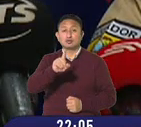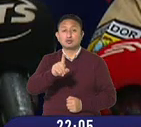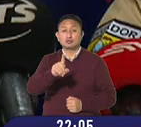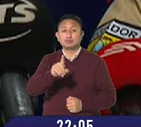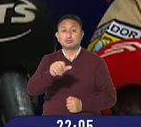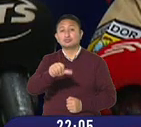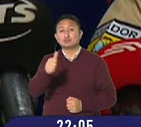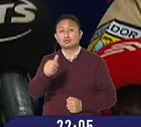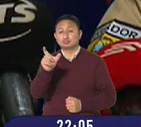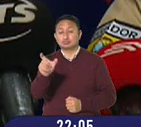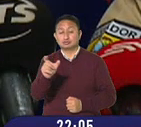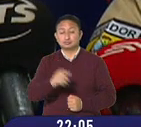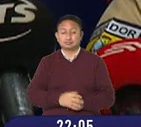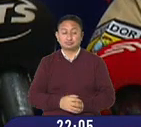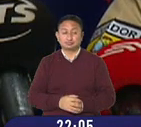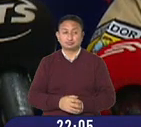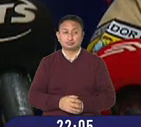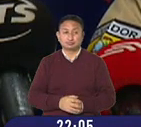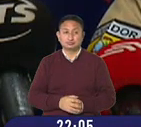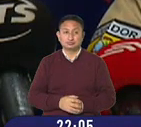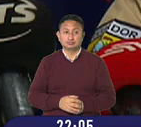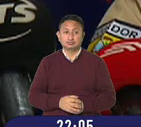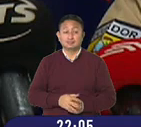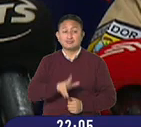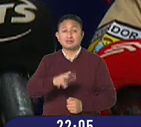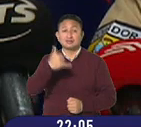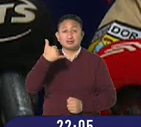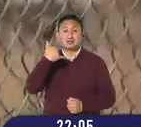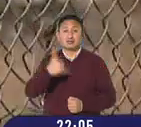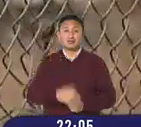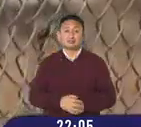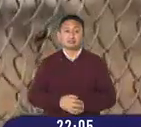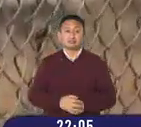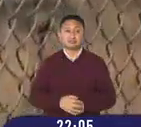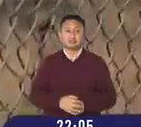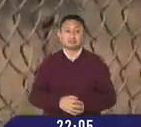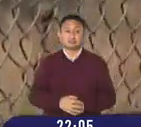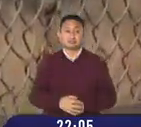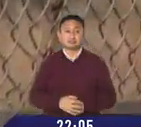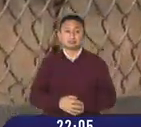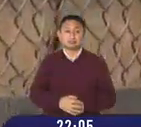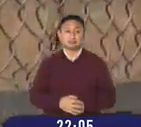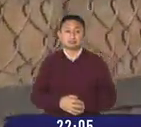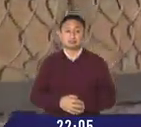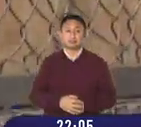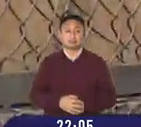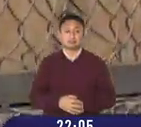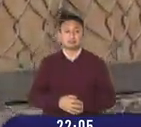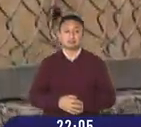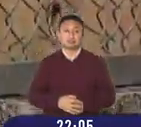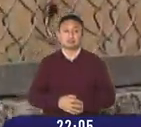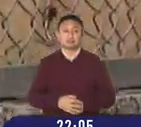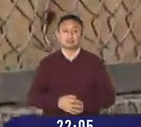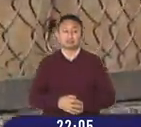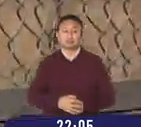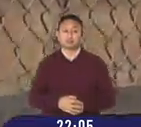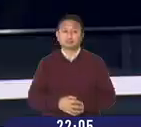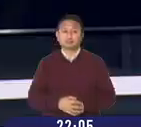cartuchos 5.56 sin percutir y 3 teléfonos celulares. Informó José